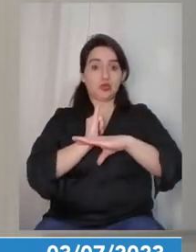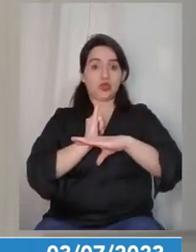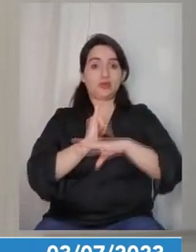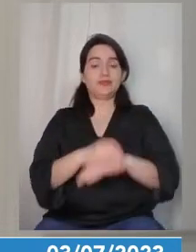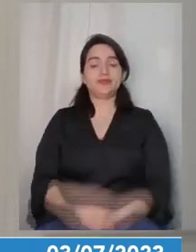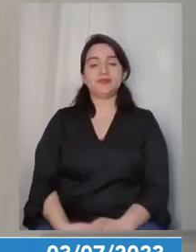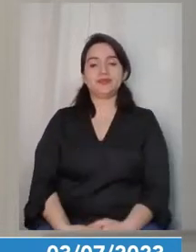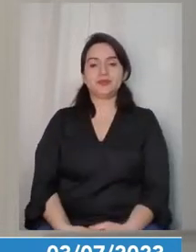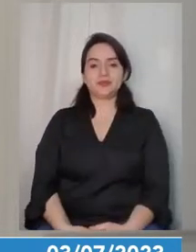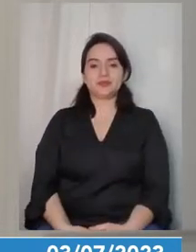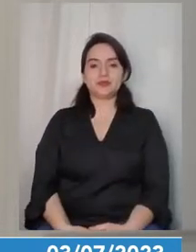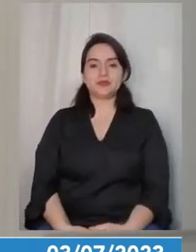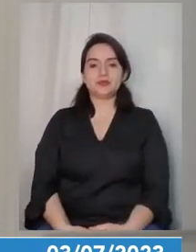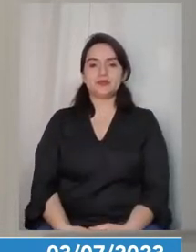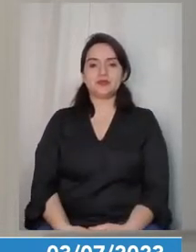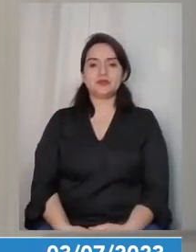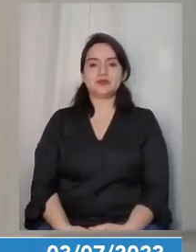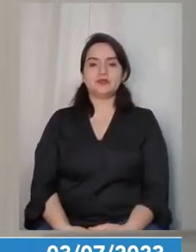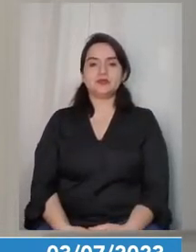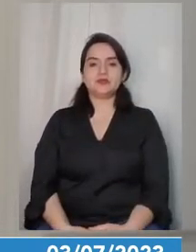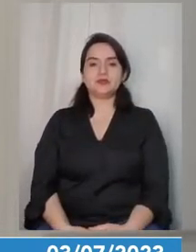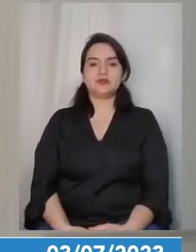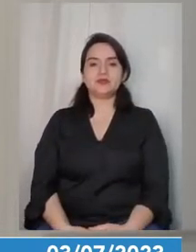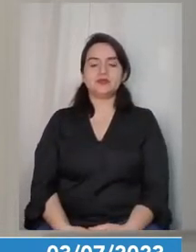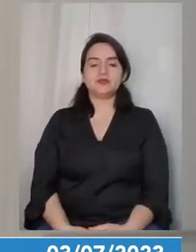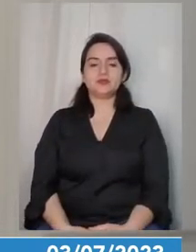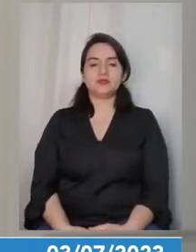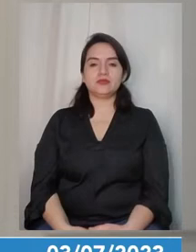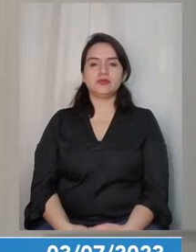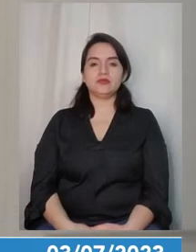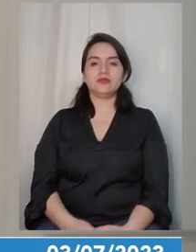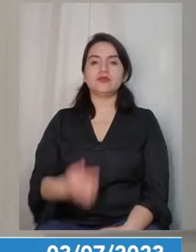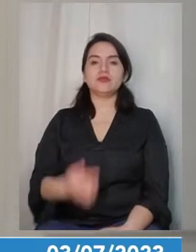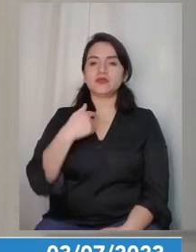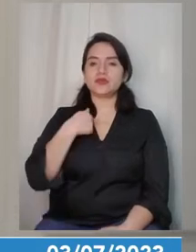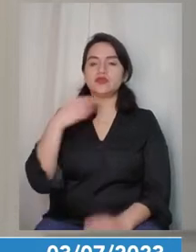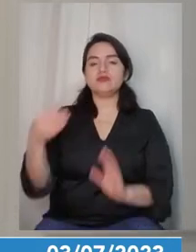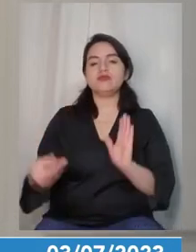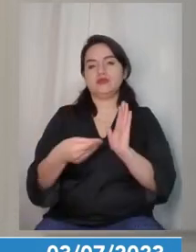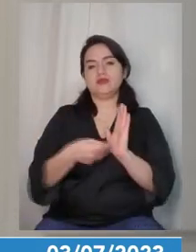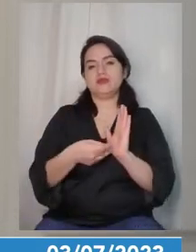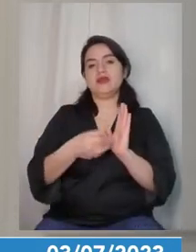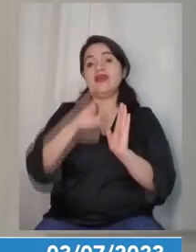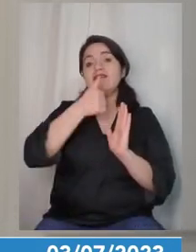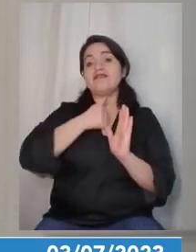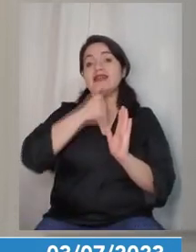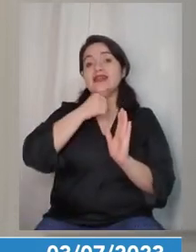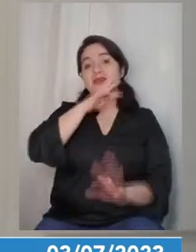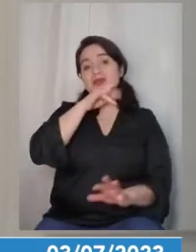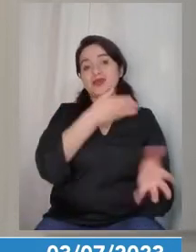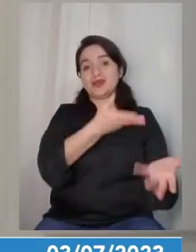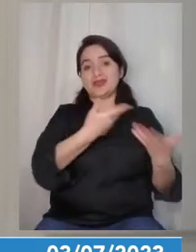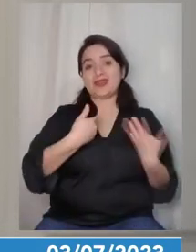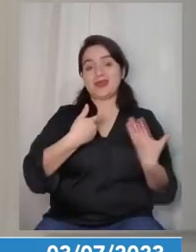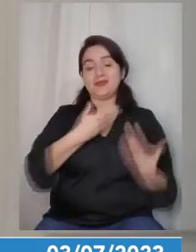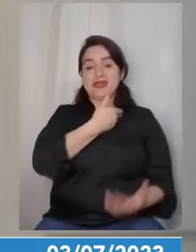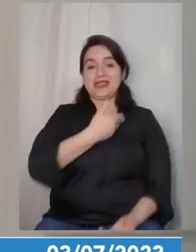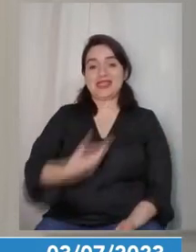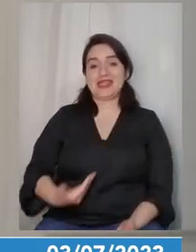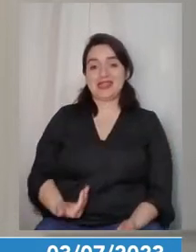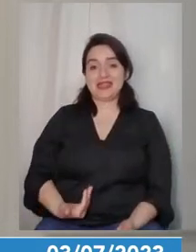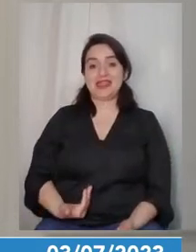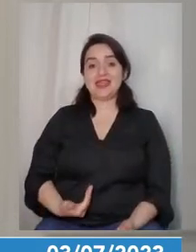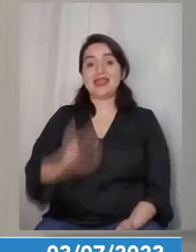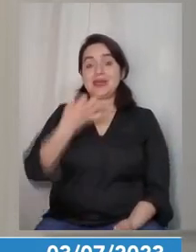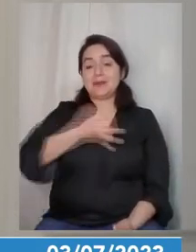yo traía las ausencias de esta constitución, que voy a aprovechar los minutos que me está dando el presidente para decir, pero una de las ausencias creo